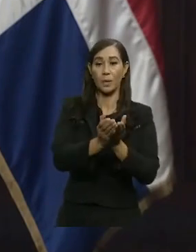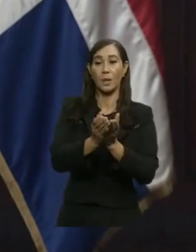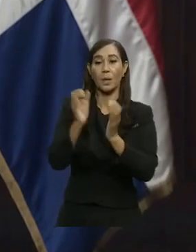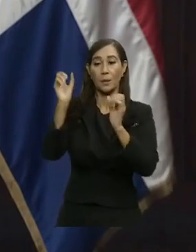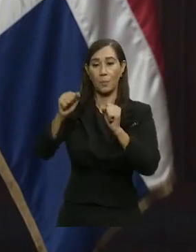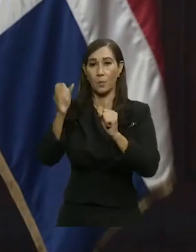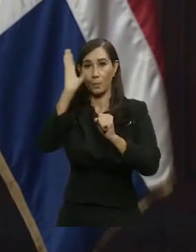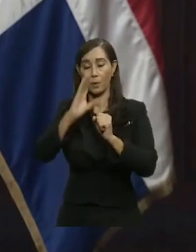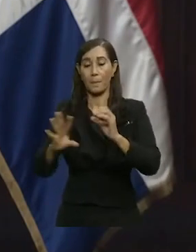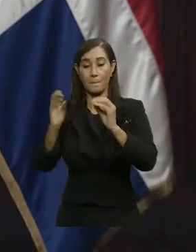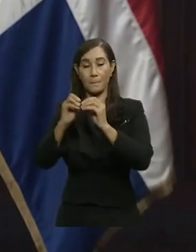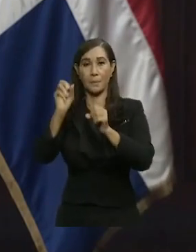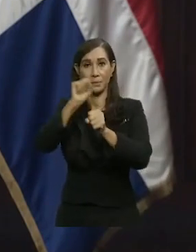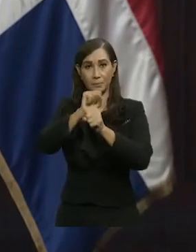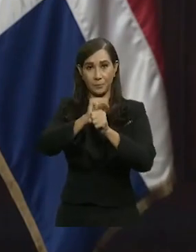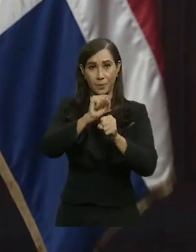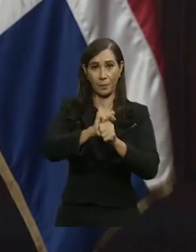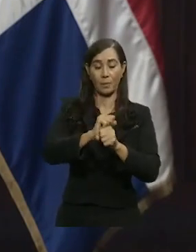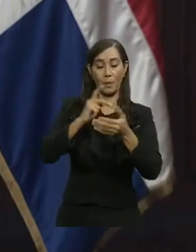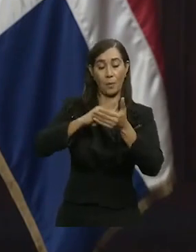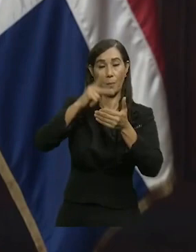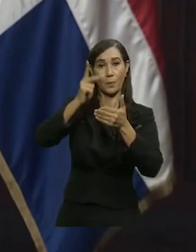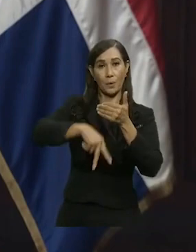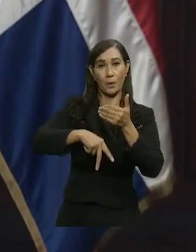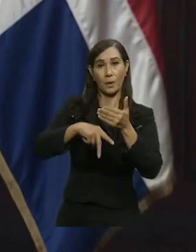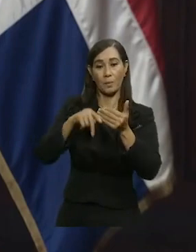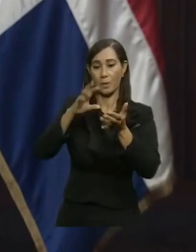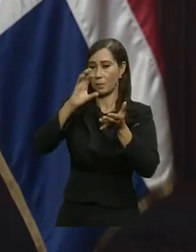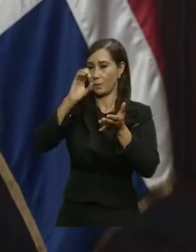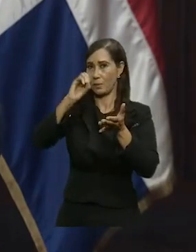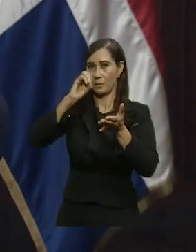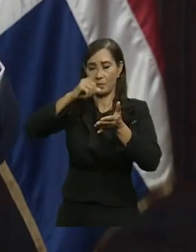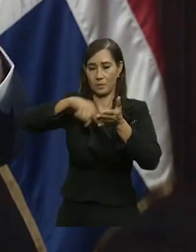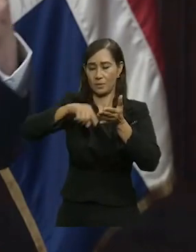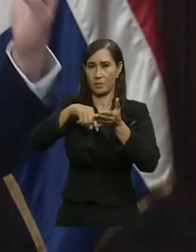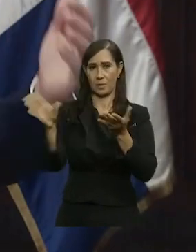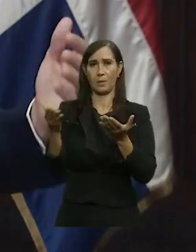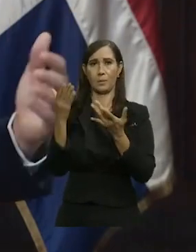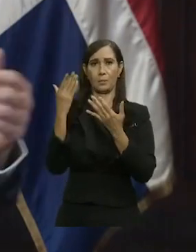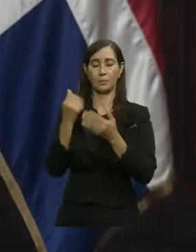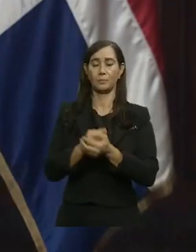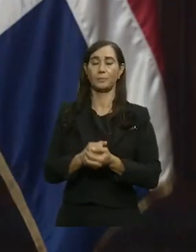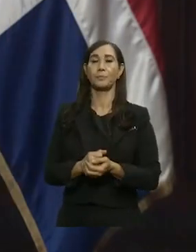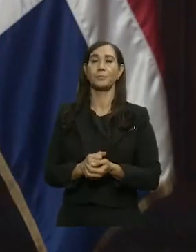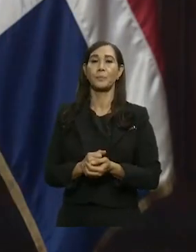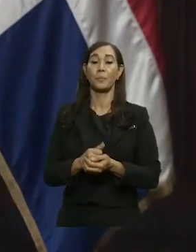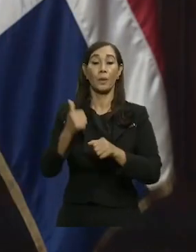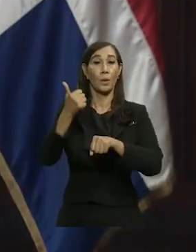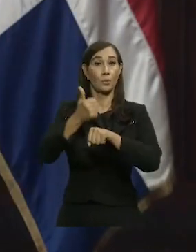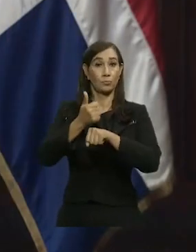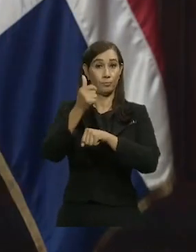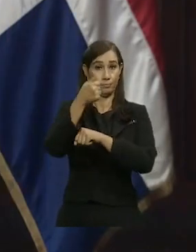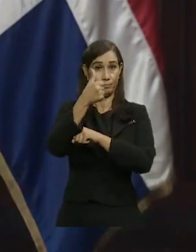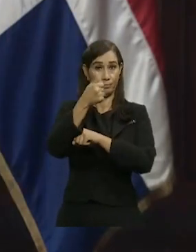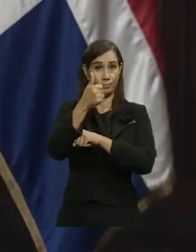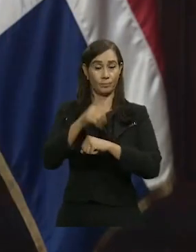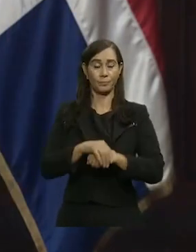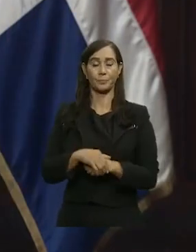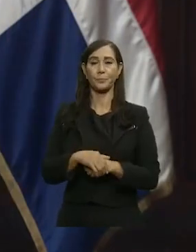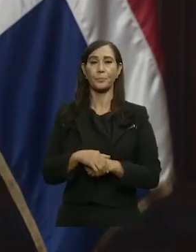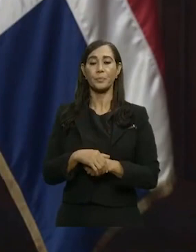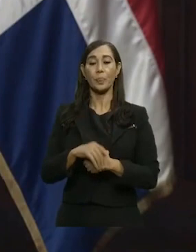empleos, cónsono con el programa de burocracia cero en proceso de implementación por el Estado. Y 10.